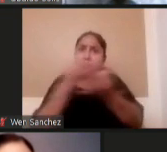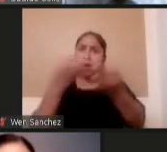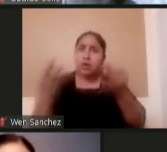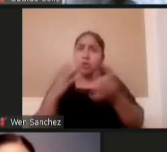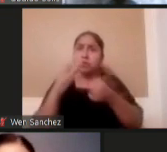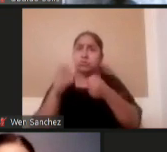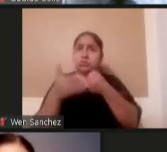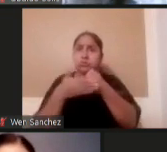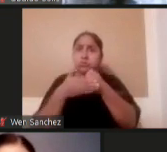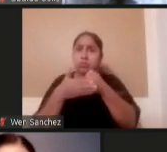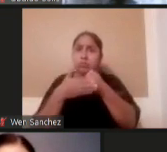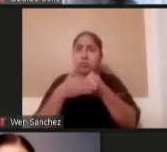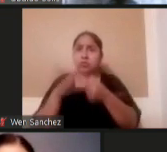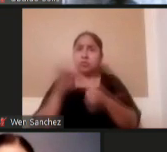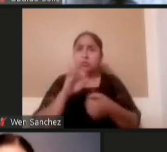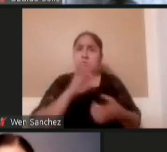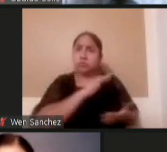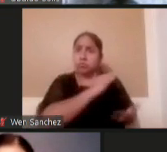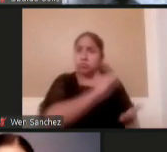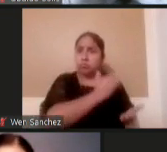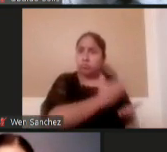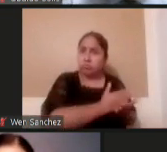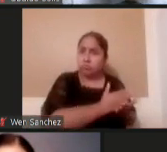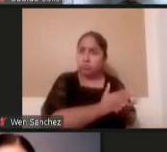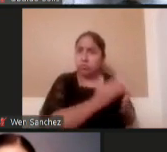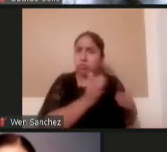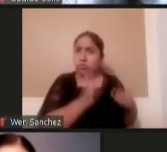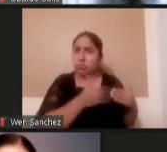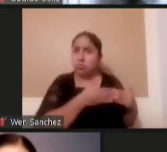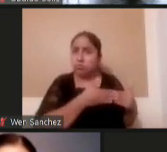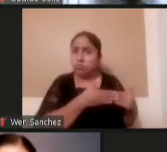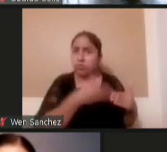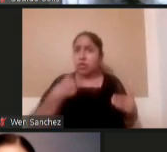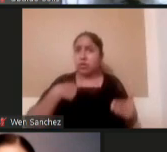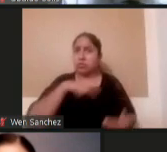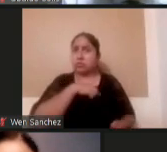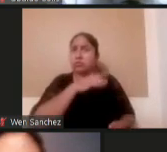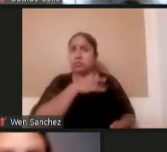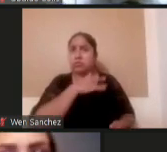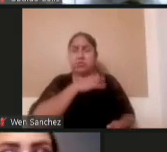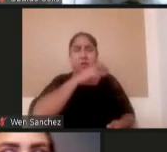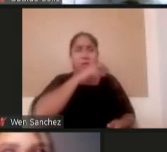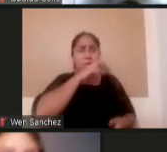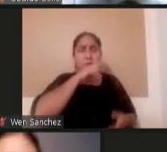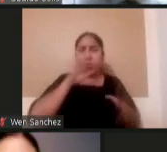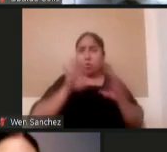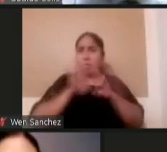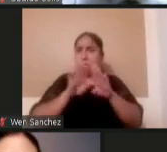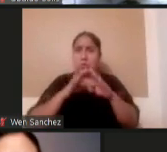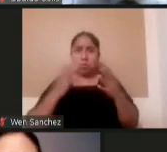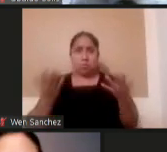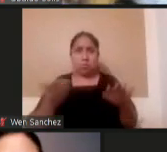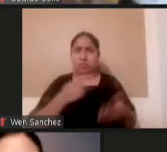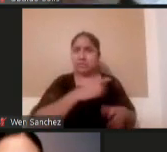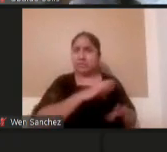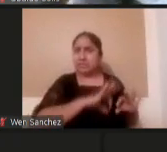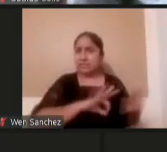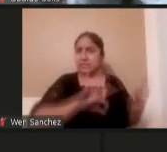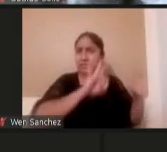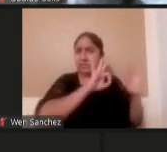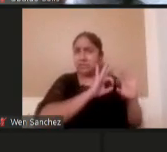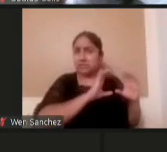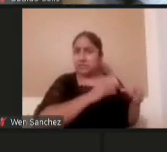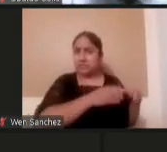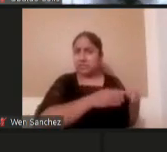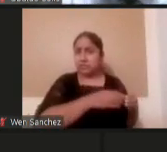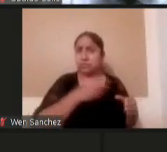de la red de organizaciones en el tema de discapacidad a nivel nacional, a través de un manifiesto, nuestra preocupación e interés